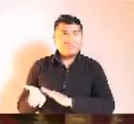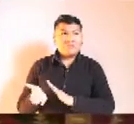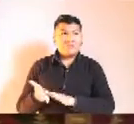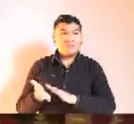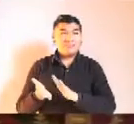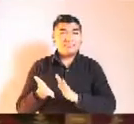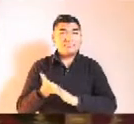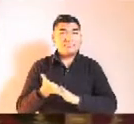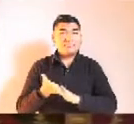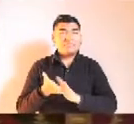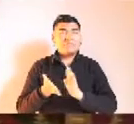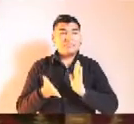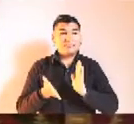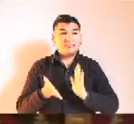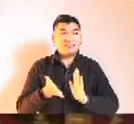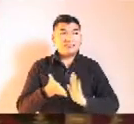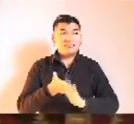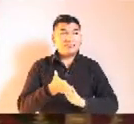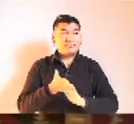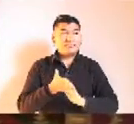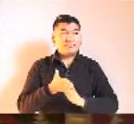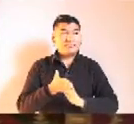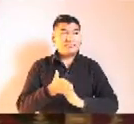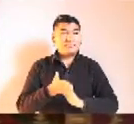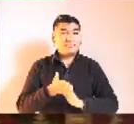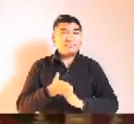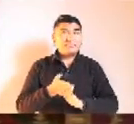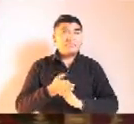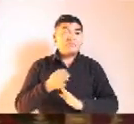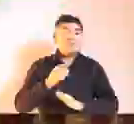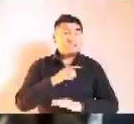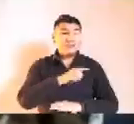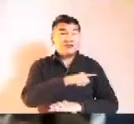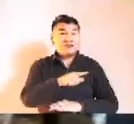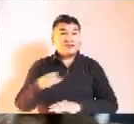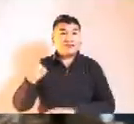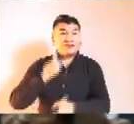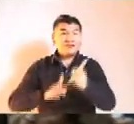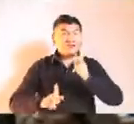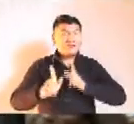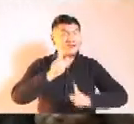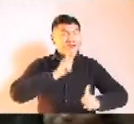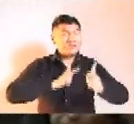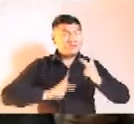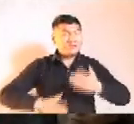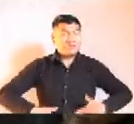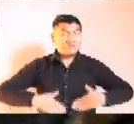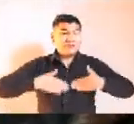Esa gente